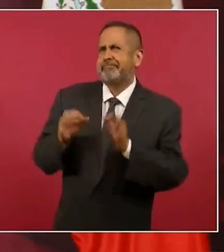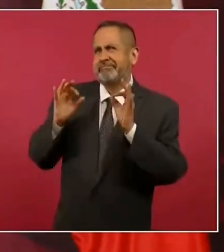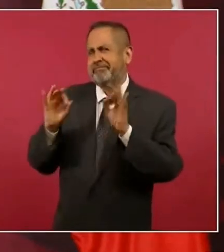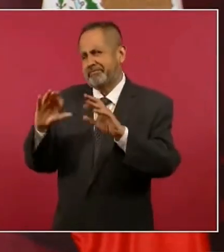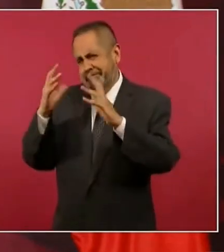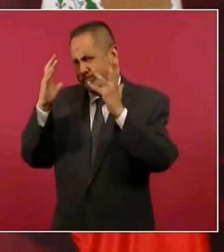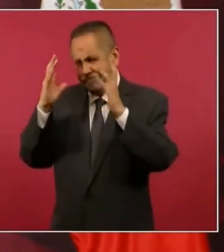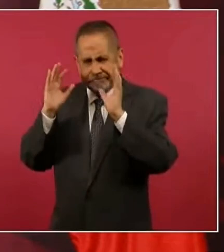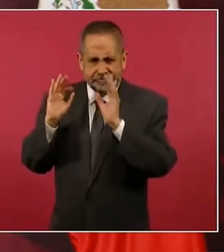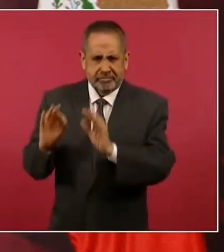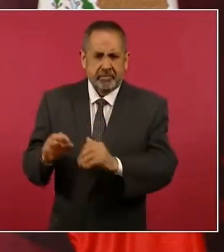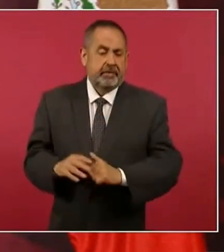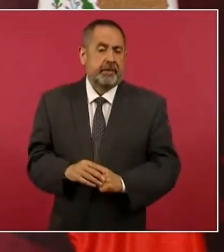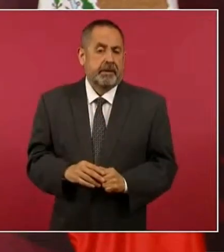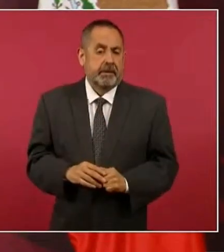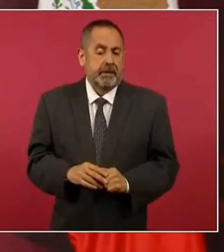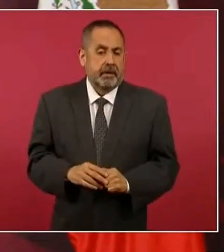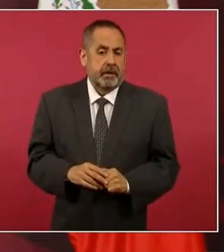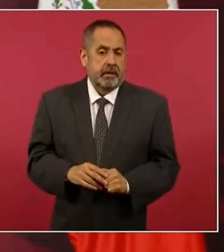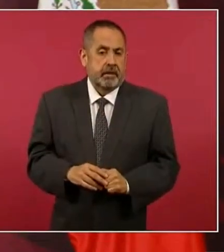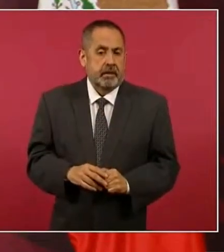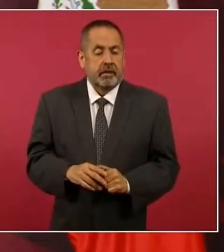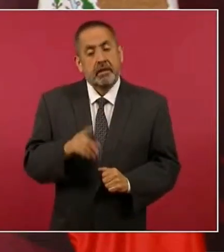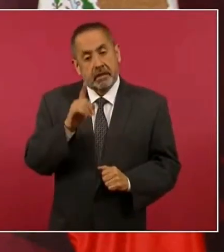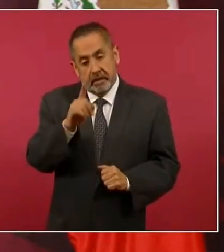Bueno, cuando